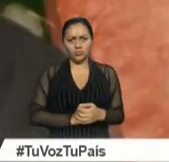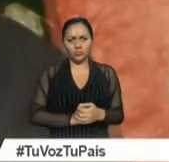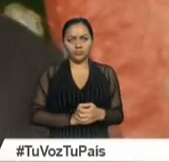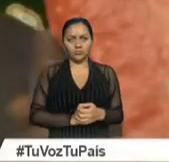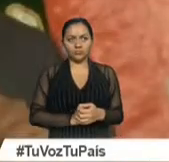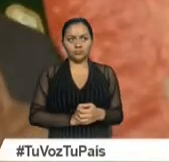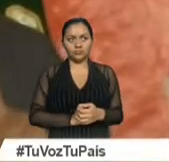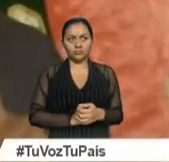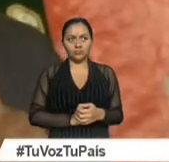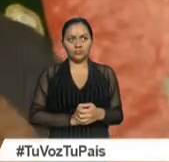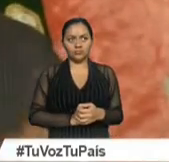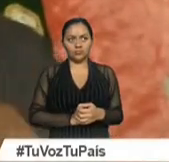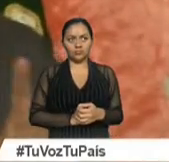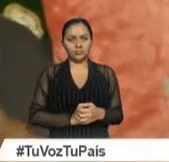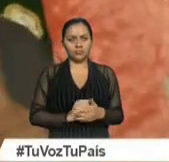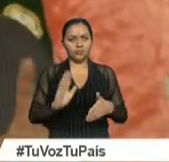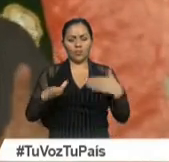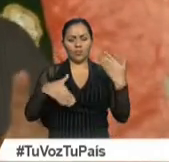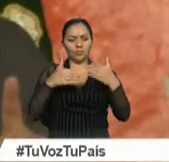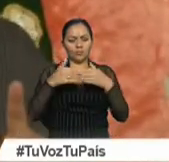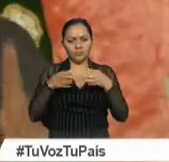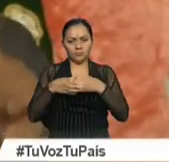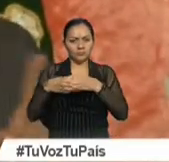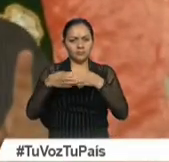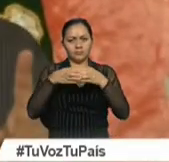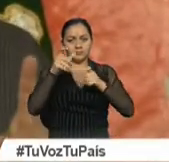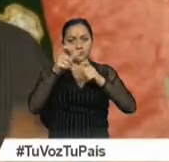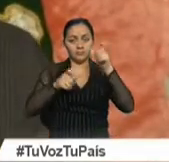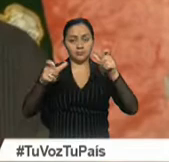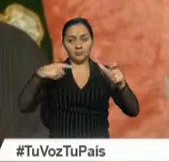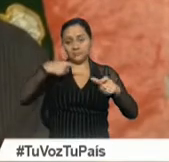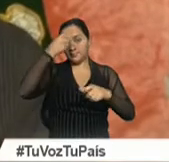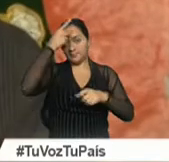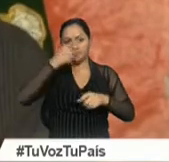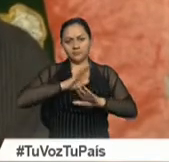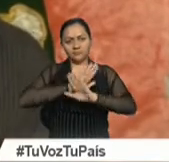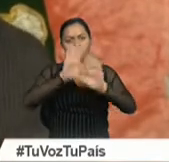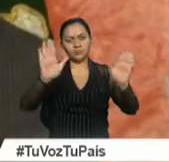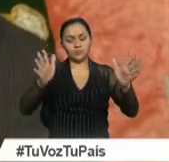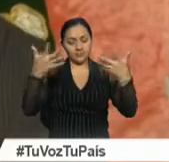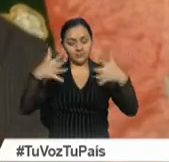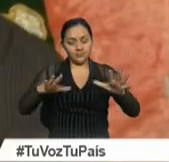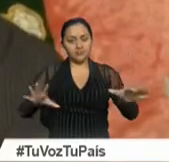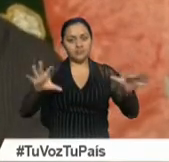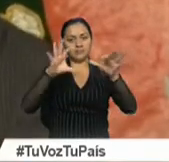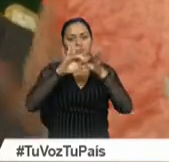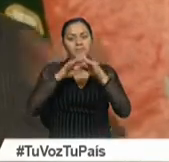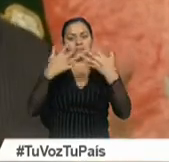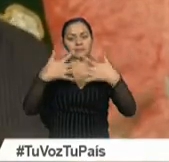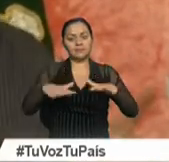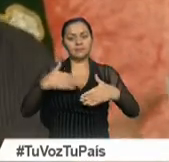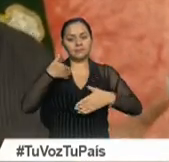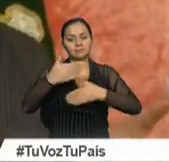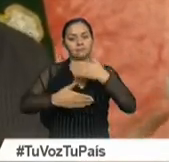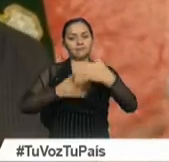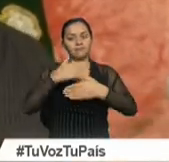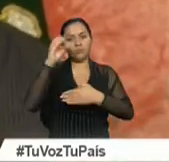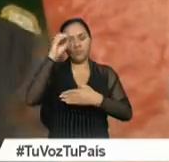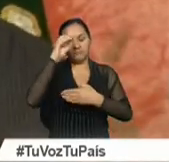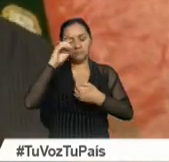sancionarlo. Todas, absolutamente todas, las decisiones que tomemos contarán con su